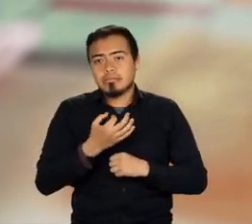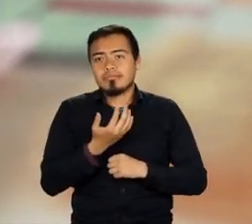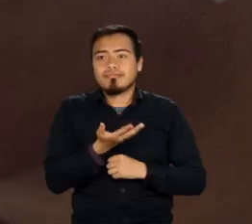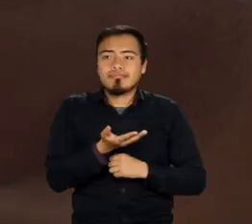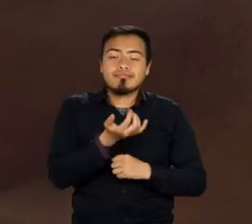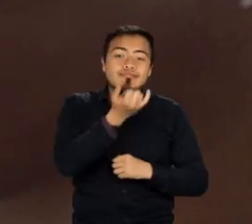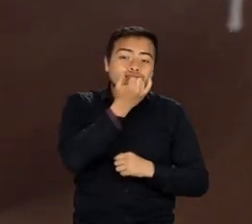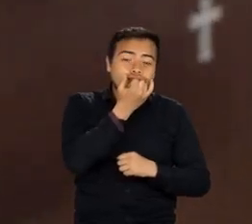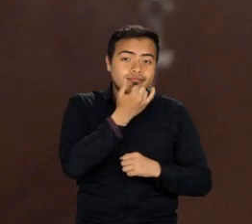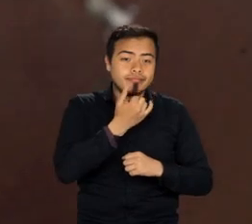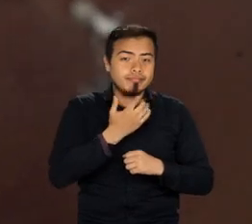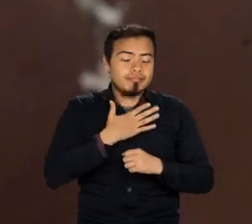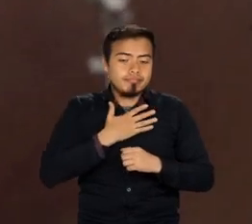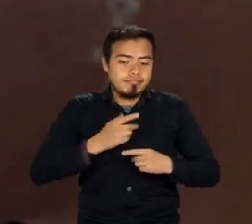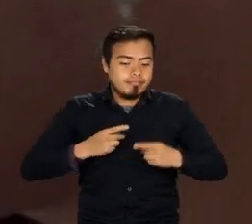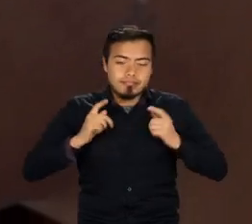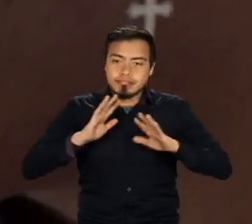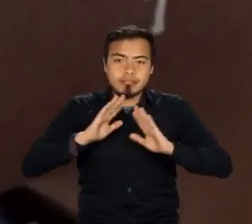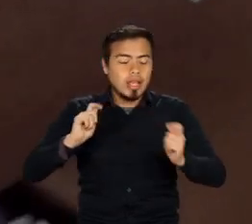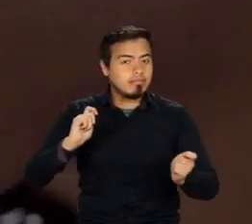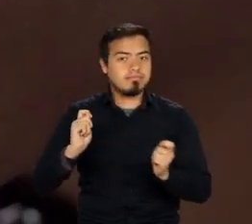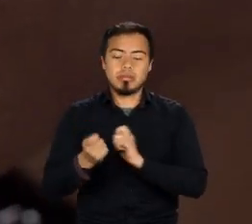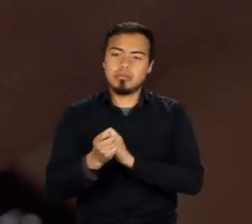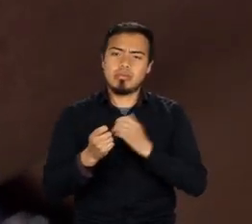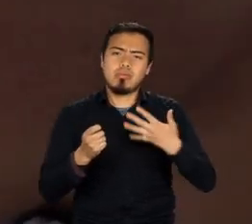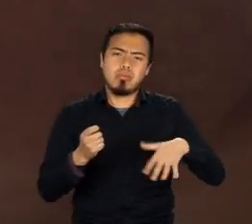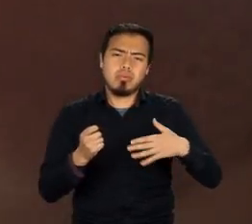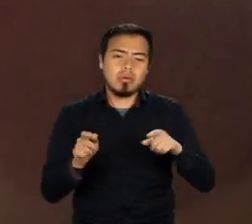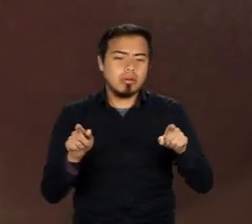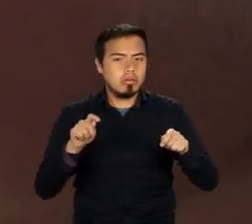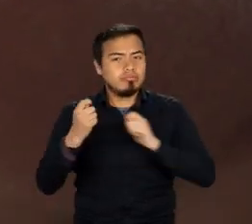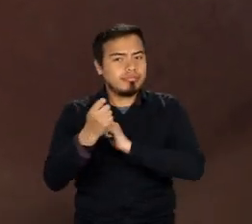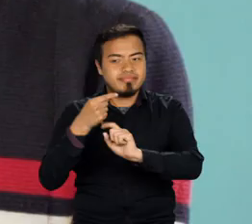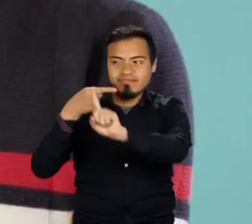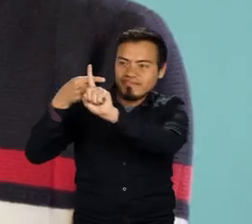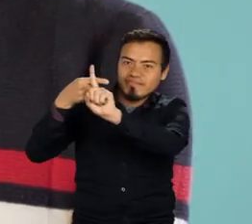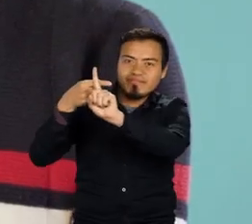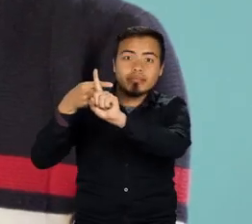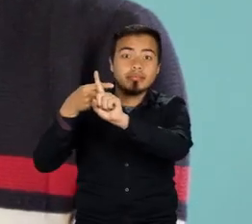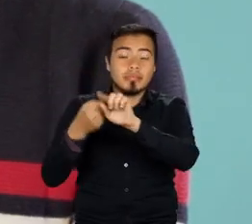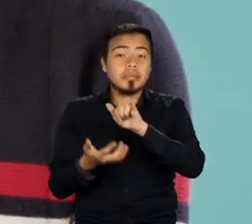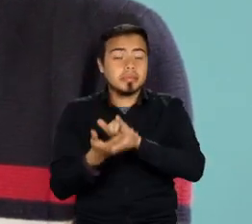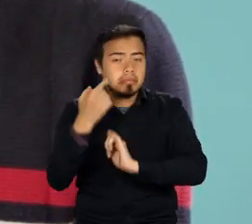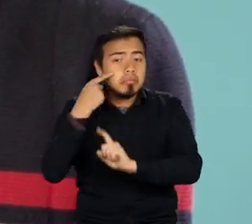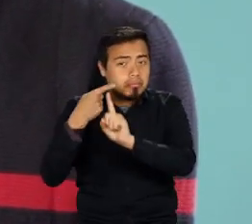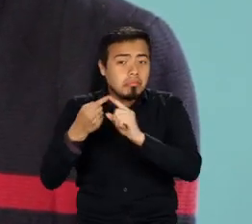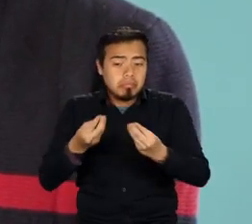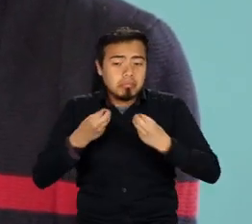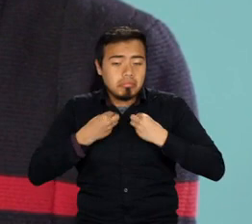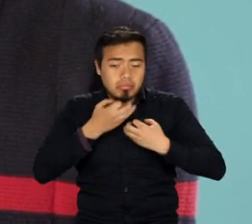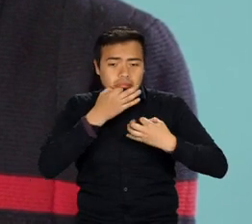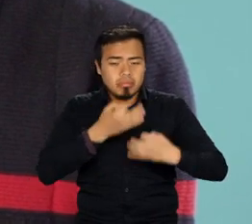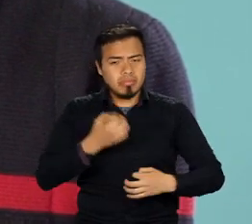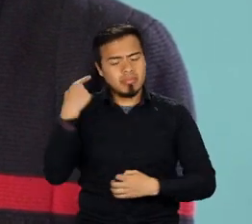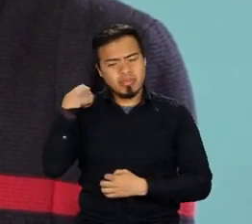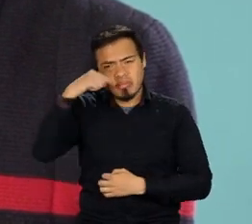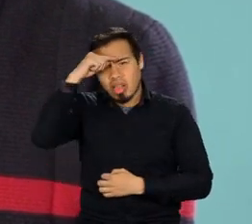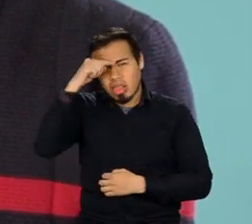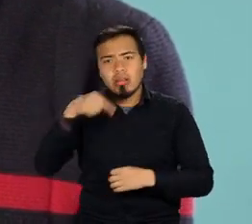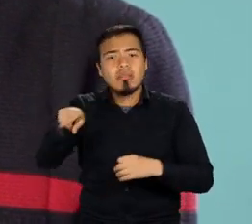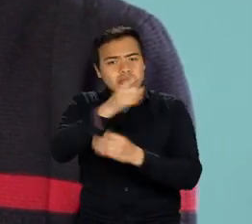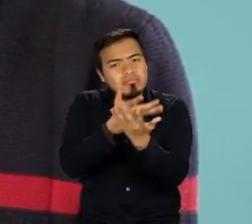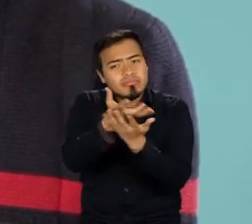que Antonio cambió y cambió para bien. Pues el consejo que yo les daría es que nunca dejen